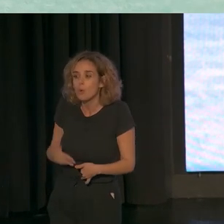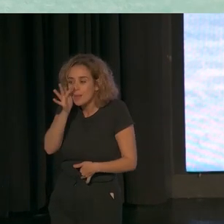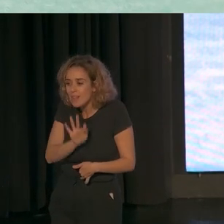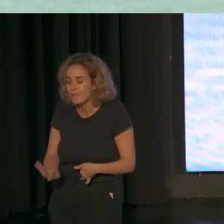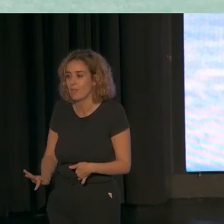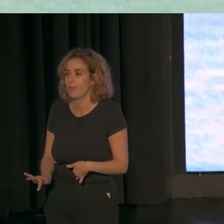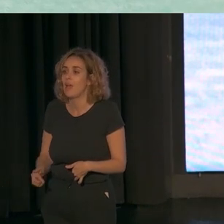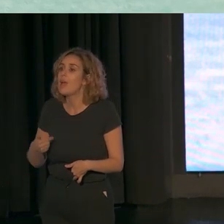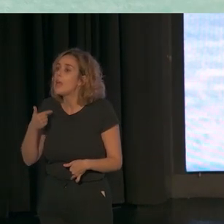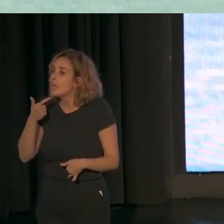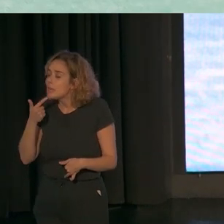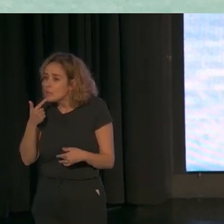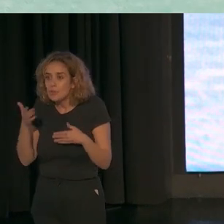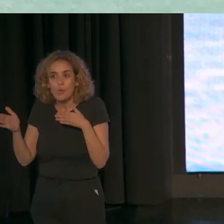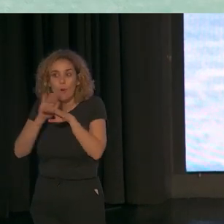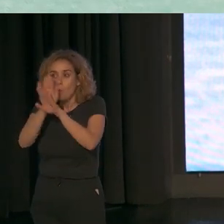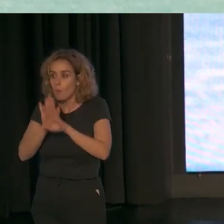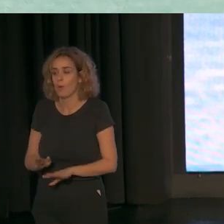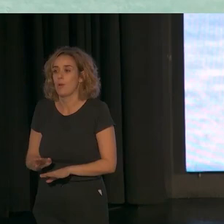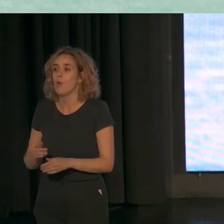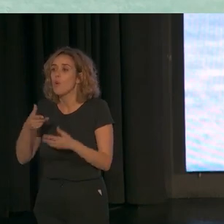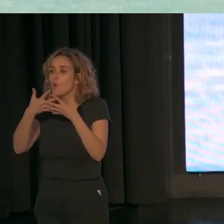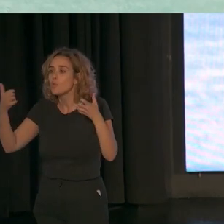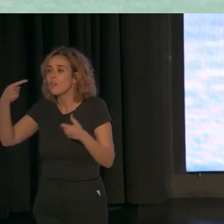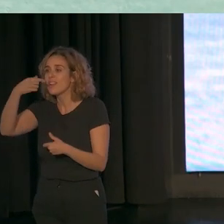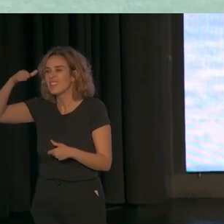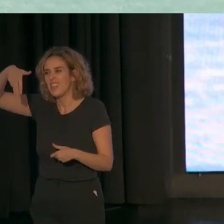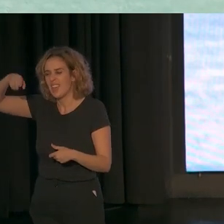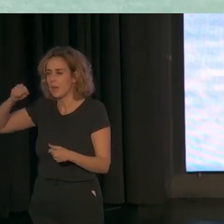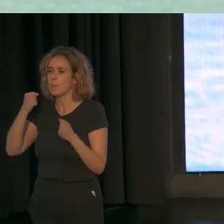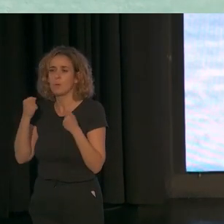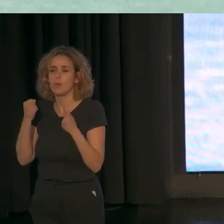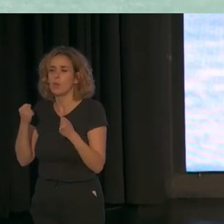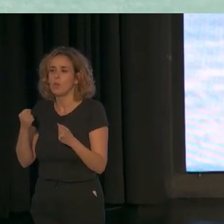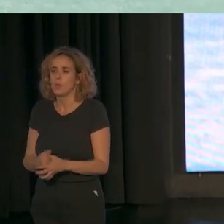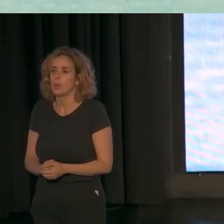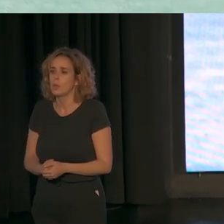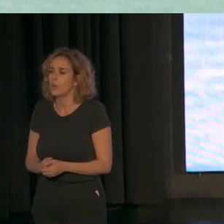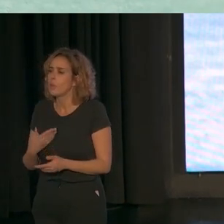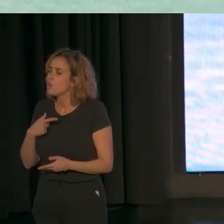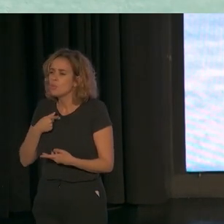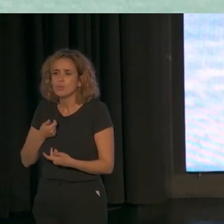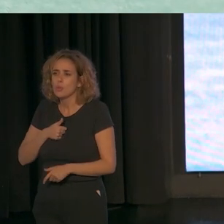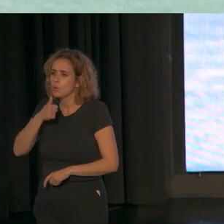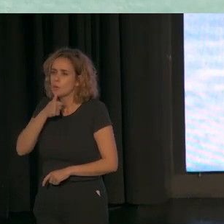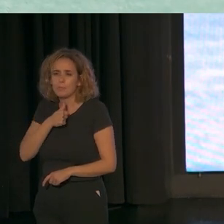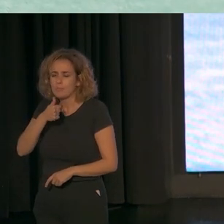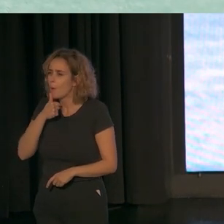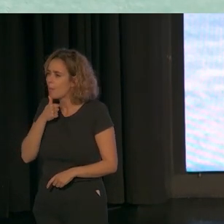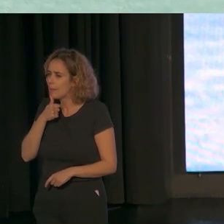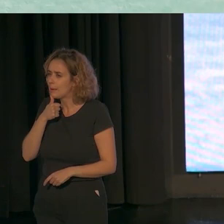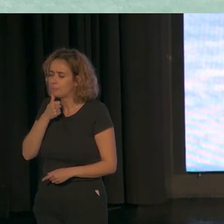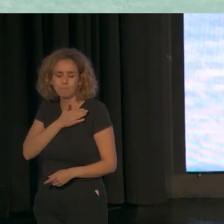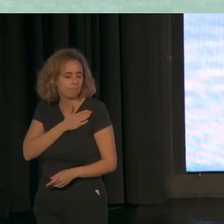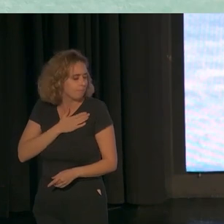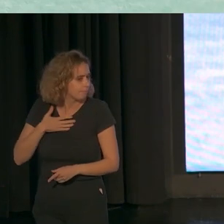cerrar con una frase superpotente de gema que ha dicho no tenemos que conformarnos y ya no lo ha dicho antes la